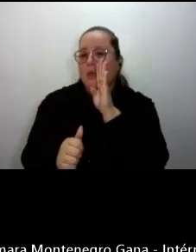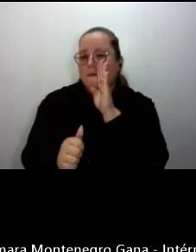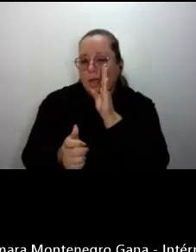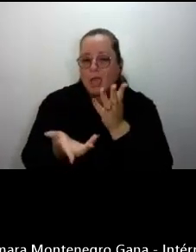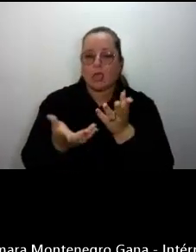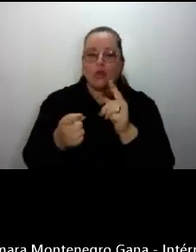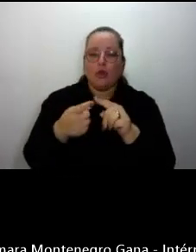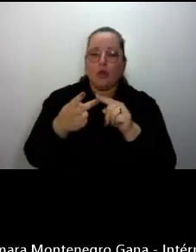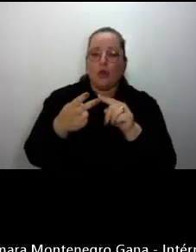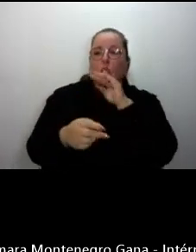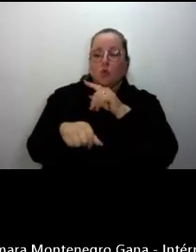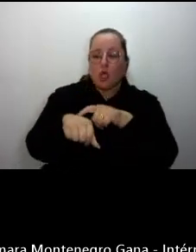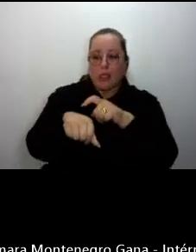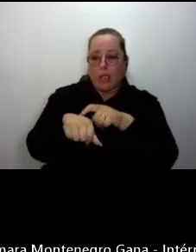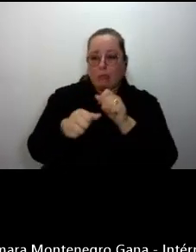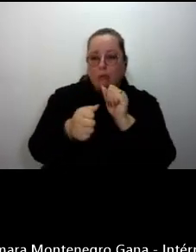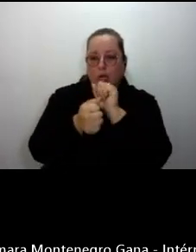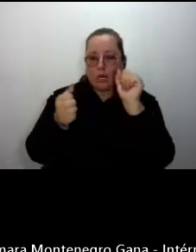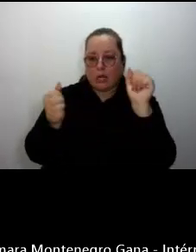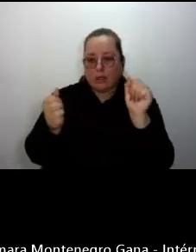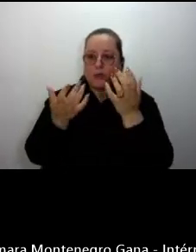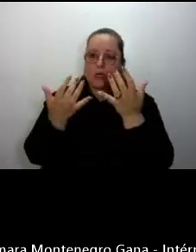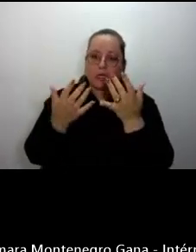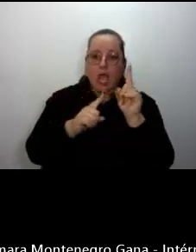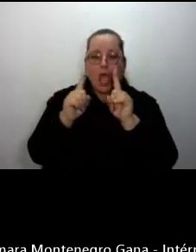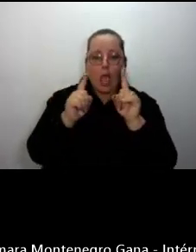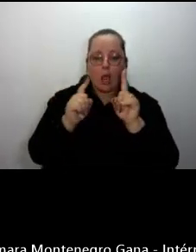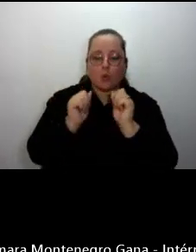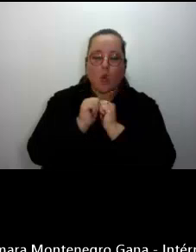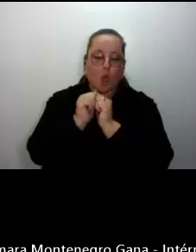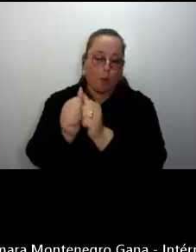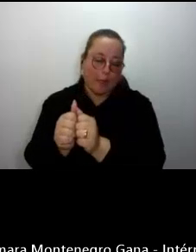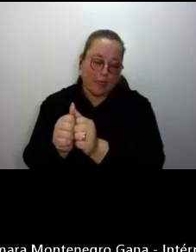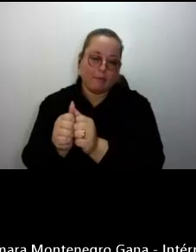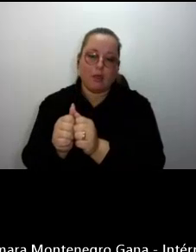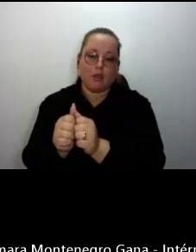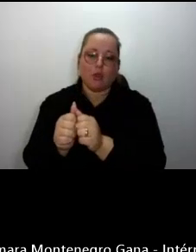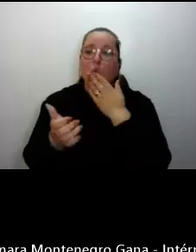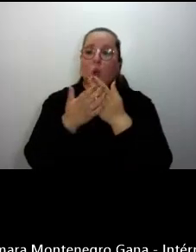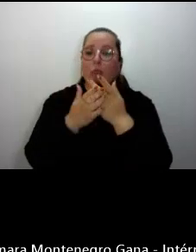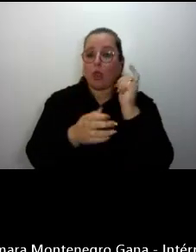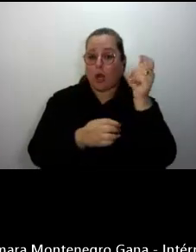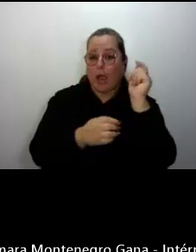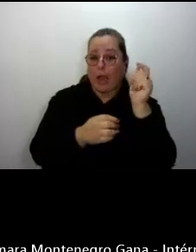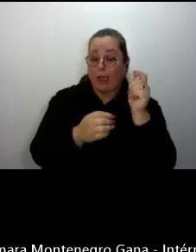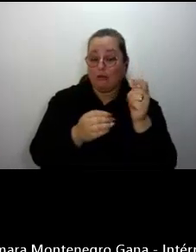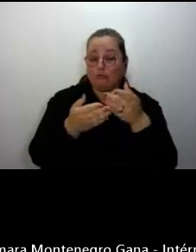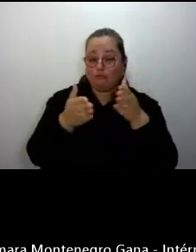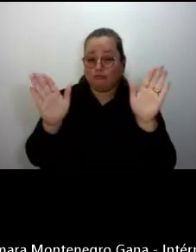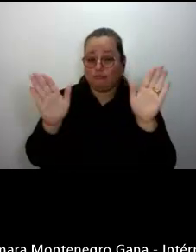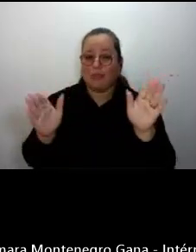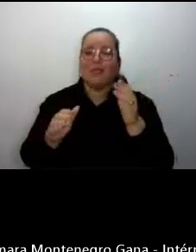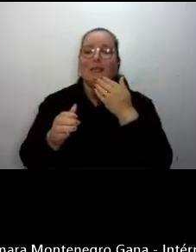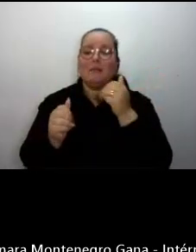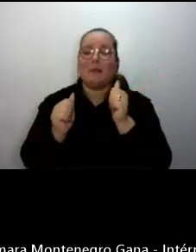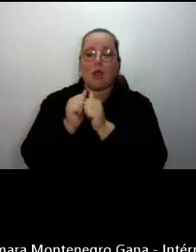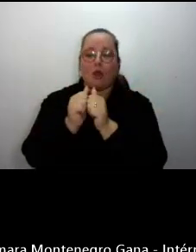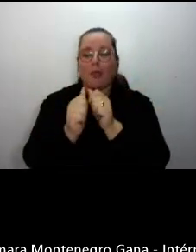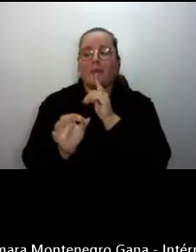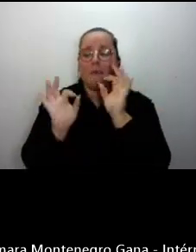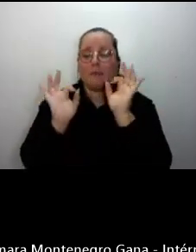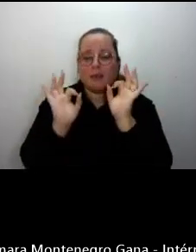al uso del tiempo libre, necesitan algunos estudiantes acompañamiento, ¿cierto?, en los recreos, o acompañamientos específicos